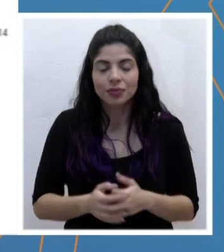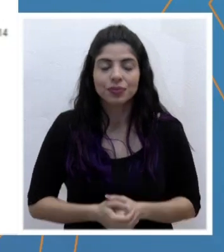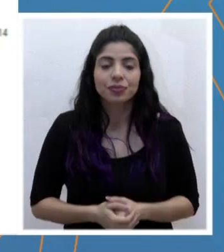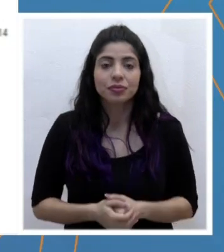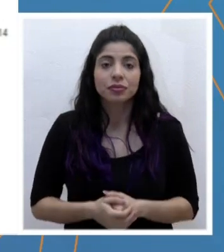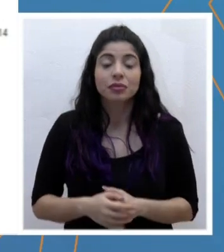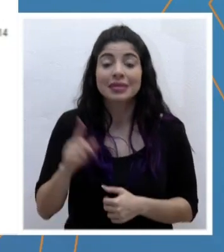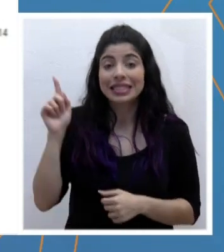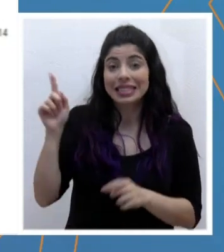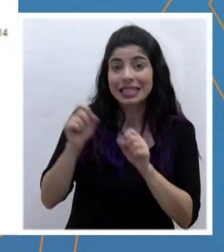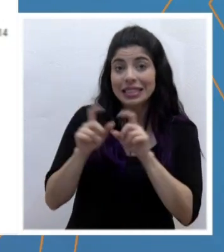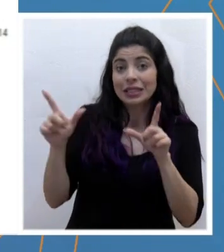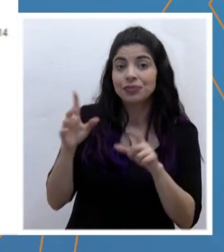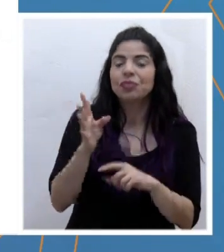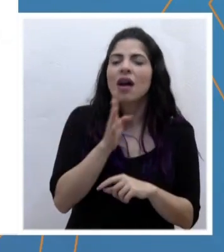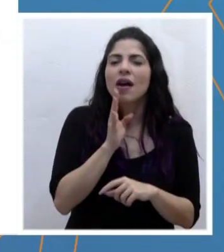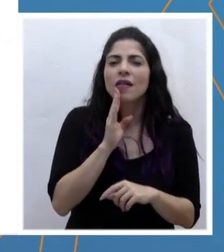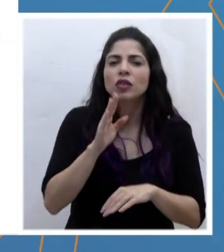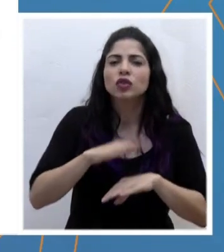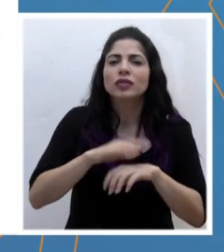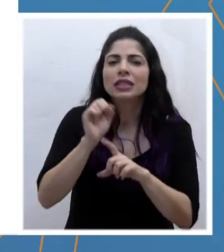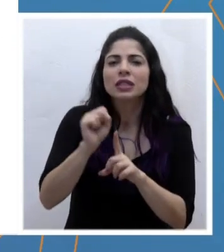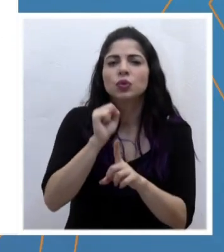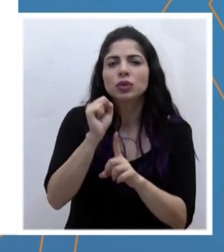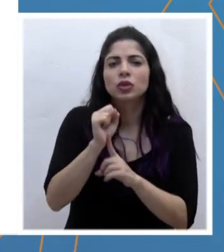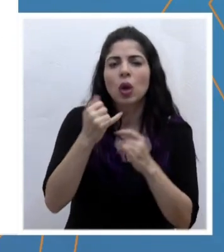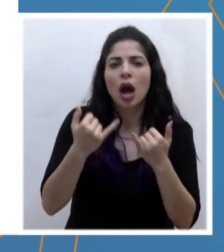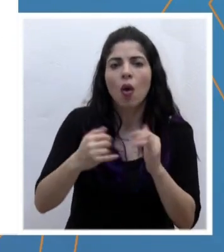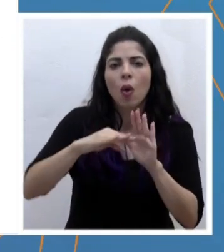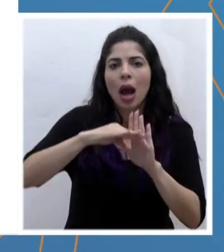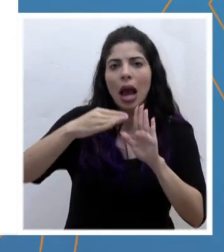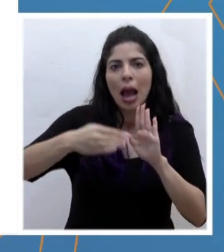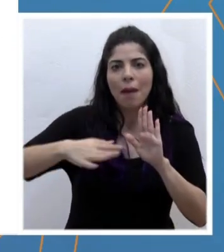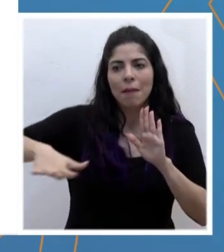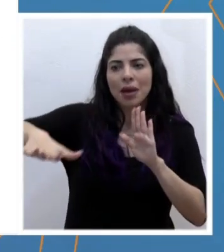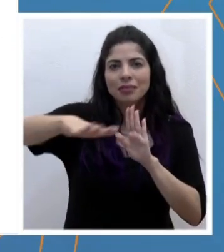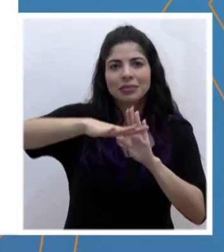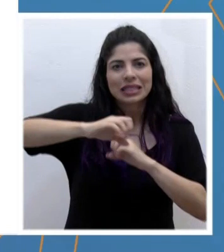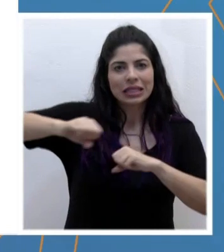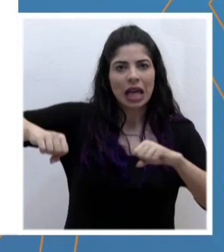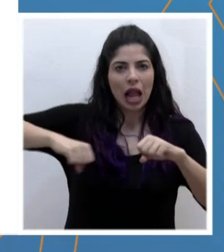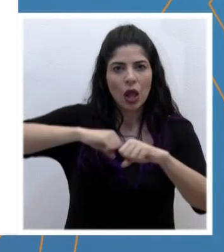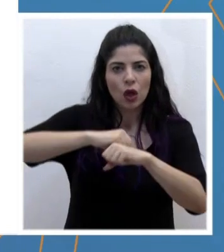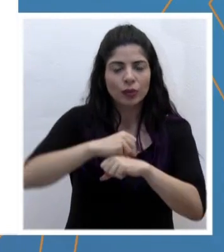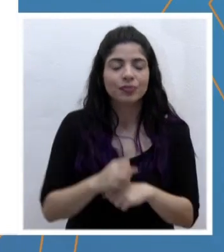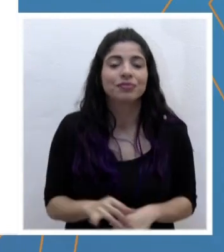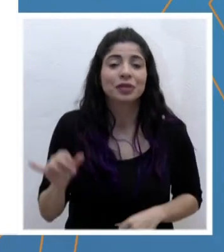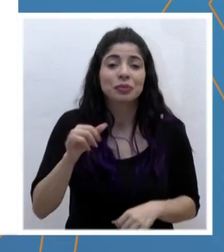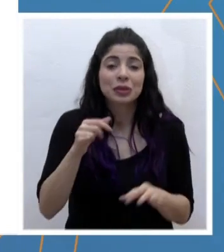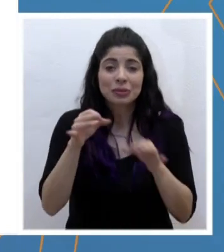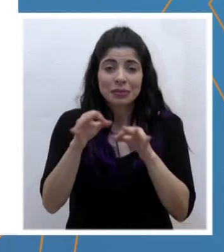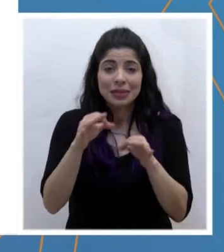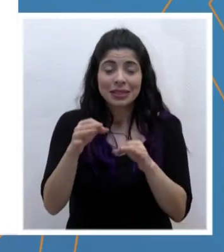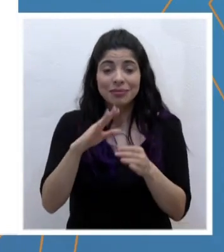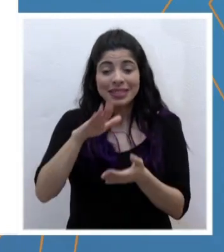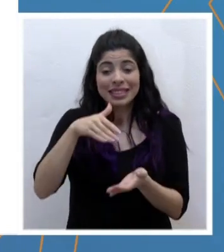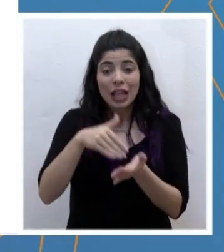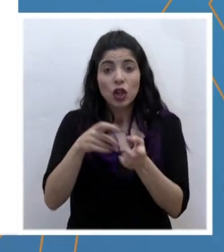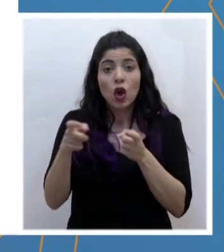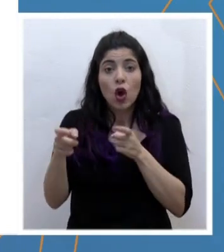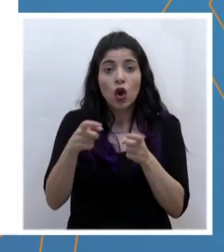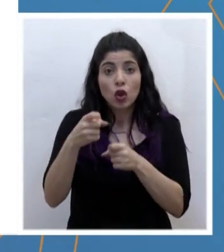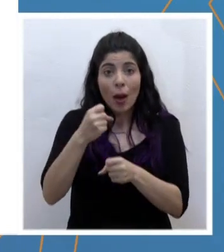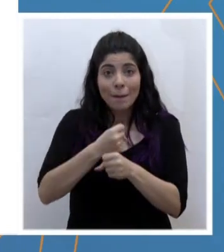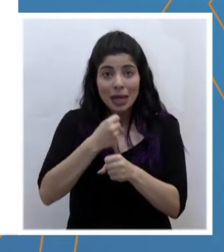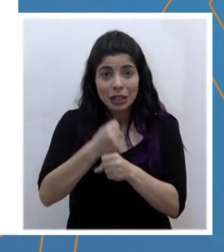esta lámina les vamos a hablar sobre la situación de las camas de salón. Como les decía, a través del Centro de Control de